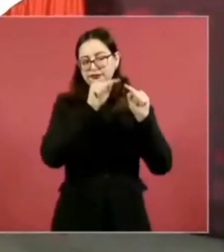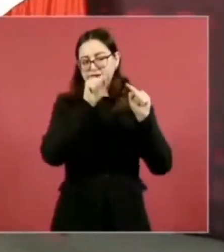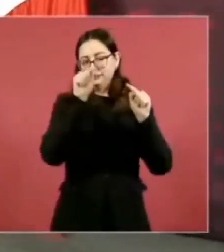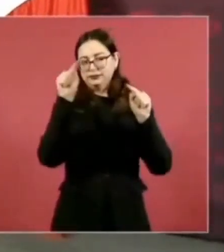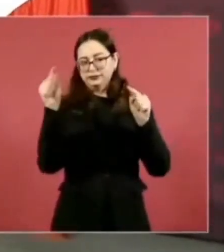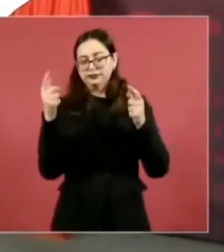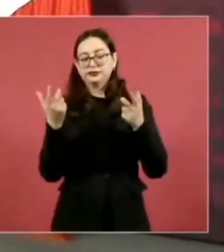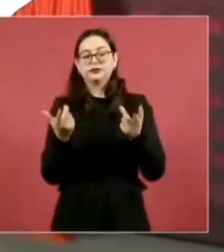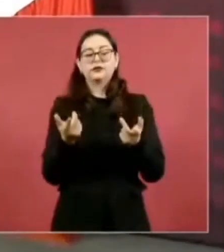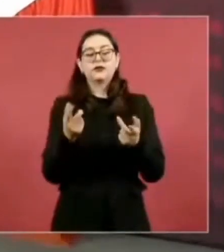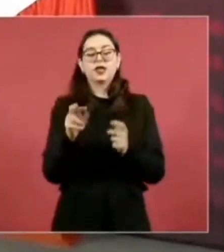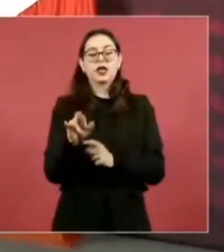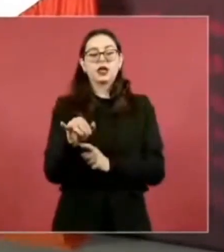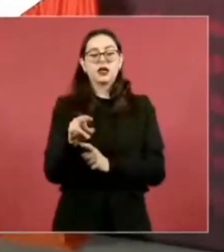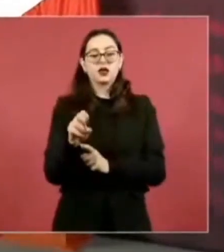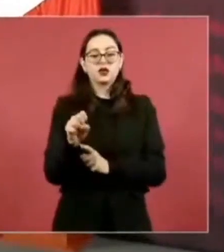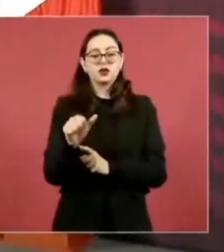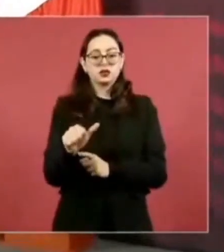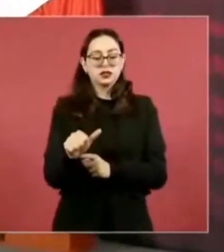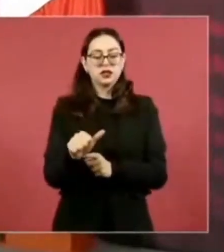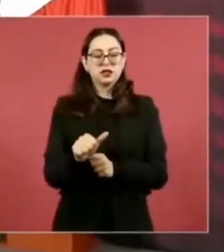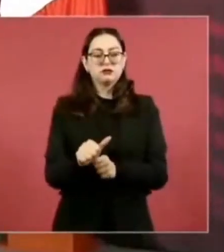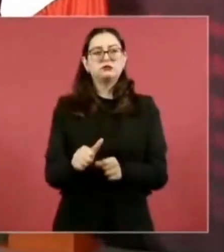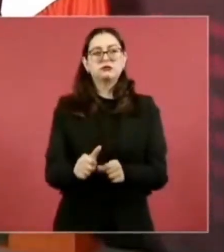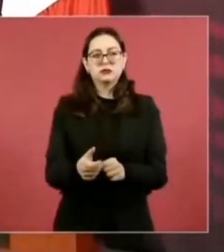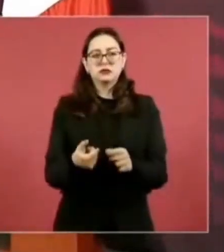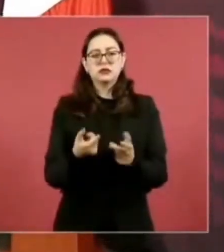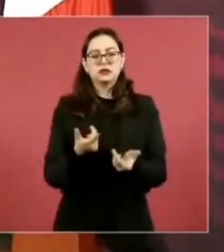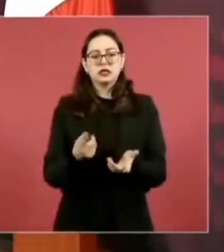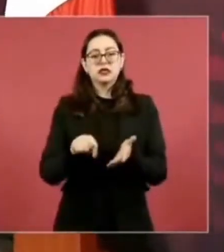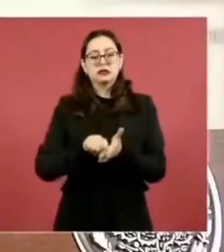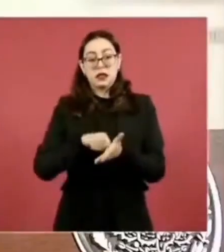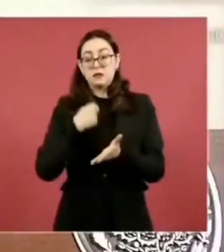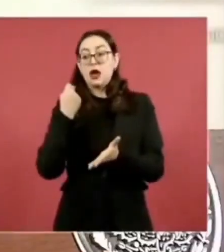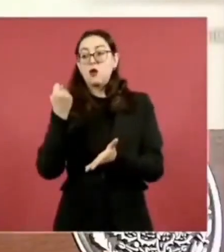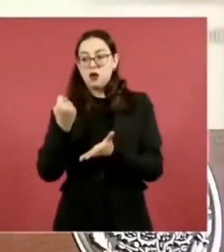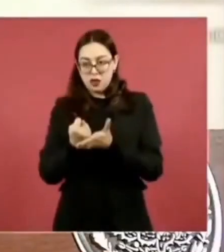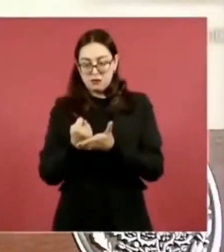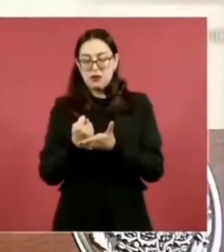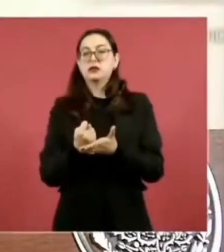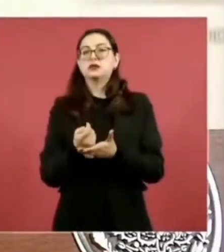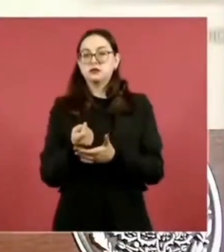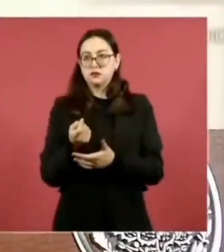en Reynosa, pero tampoco mucho en Tamaulipas,